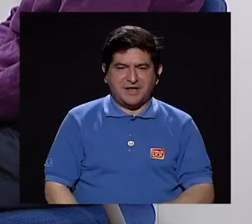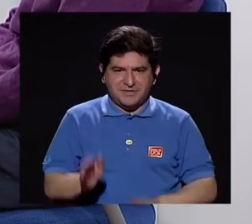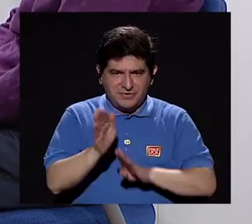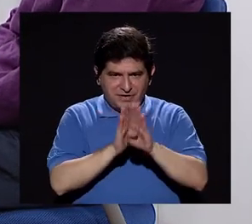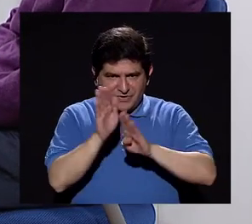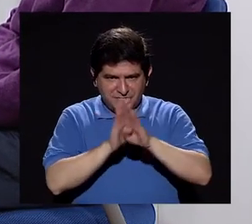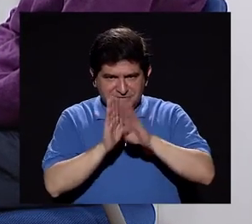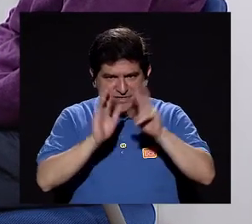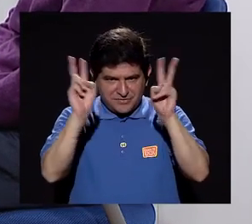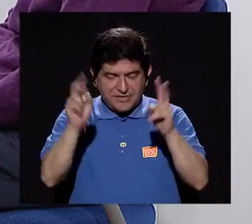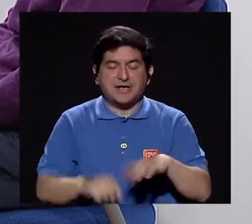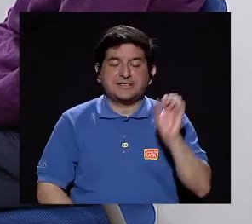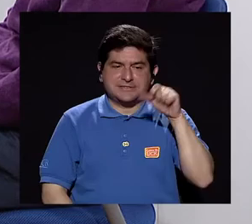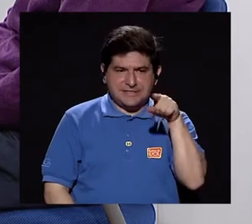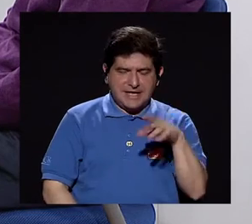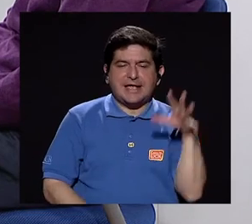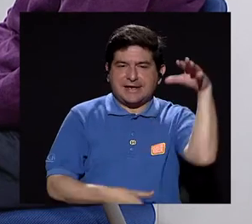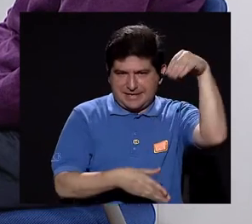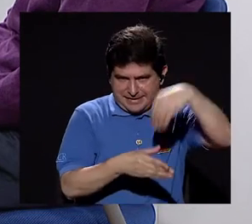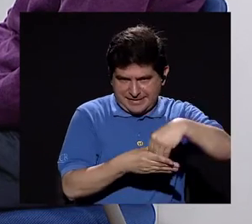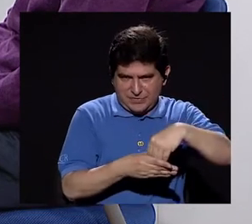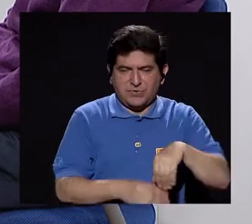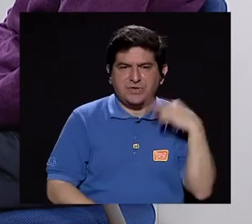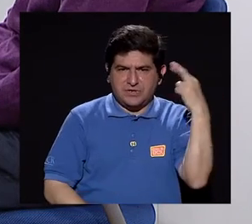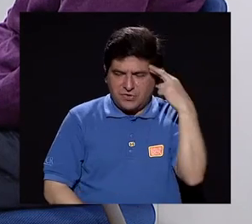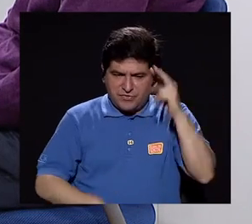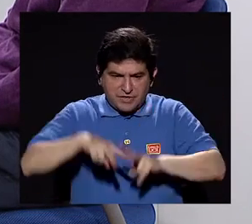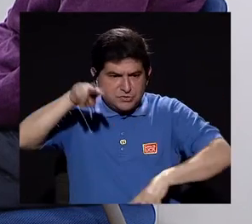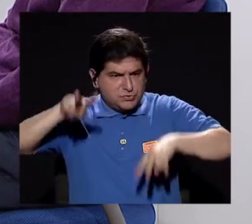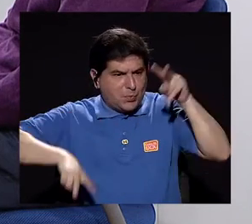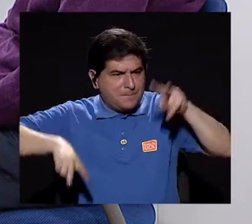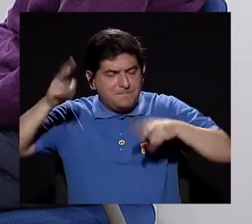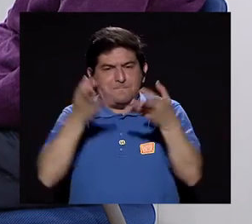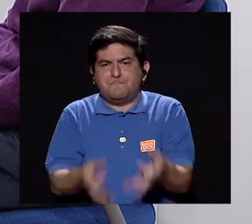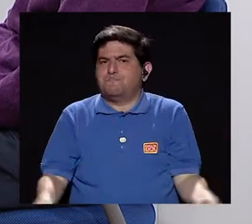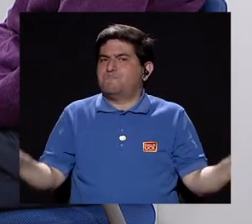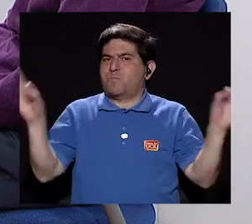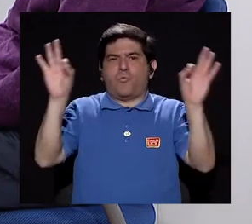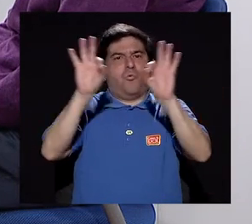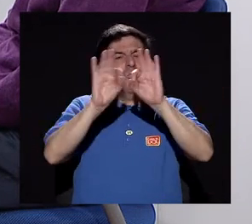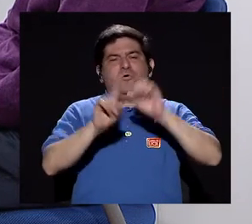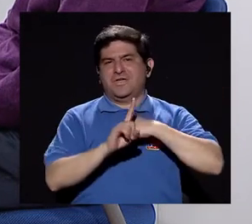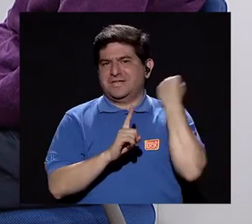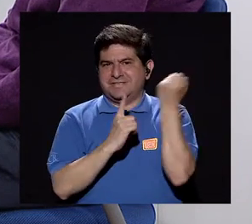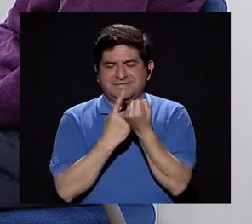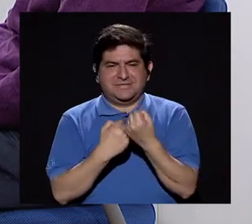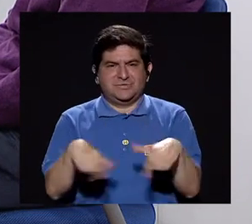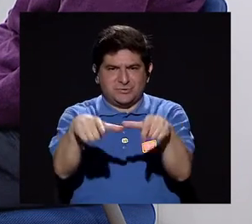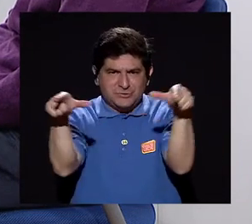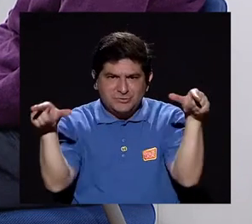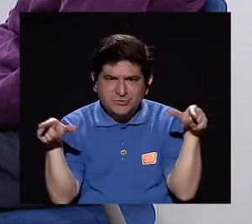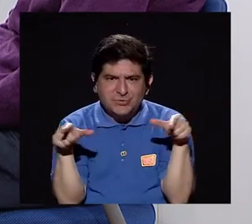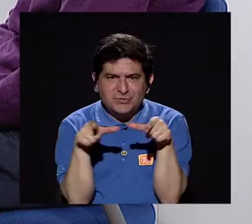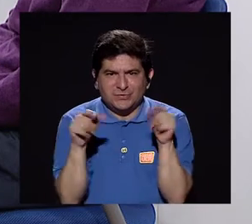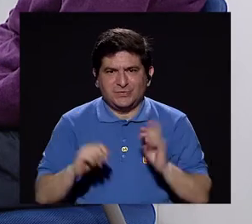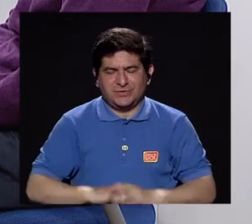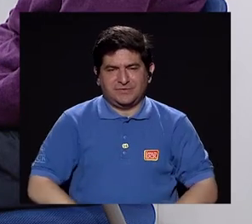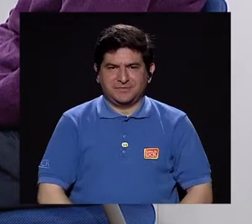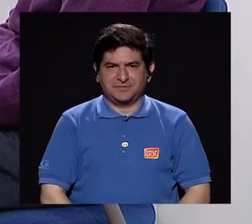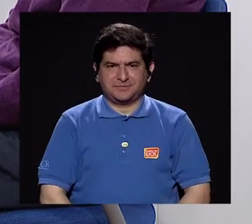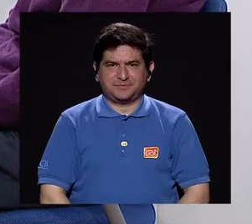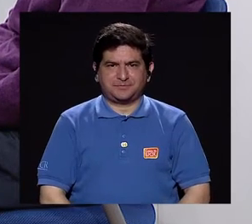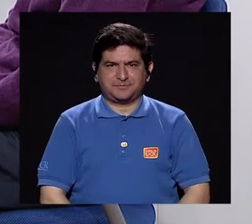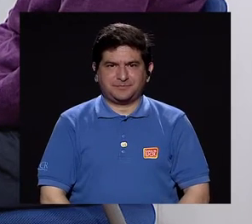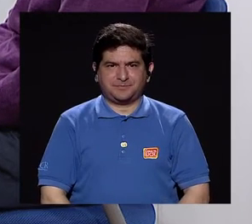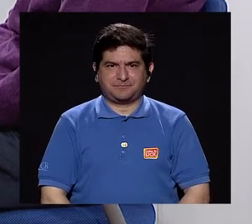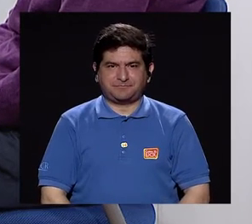exactamente ver a rafael se incorporó justamente porque esa es una variable sumamente importante en las condiciones del relleno verdad este